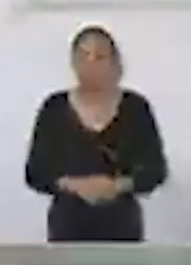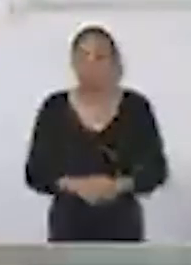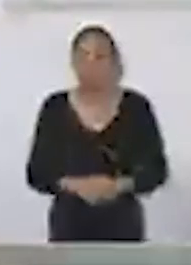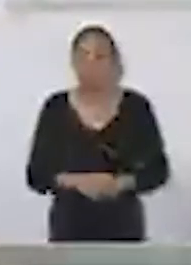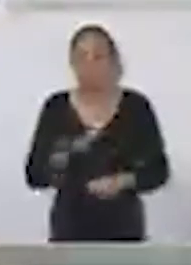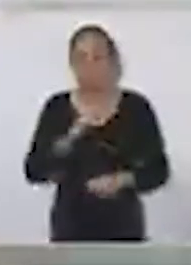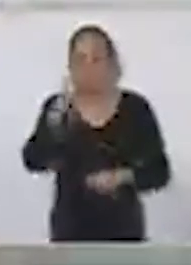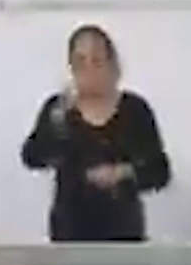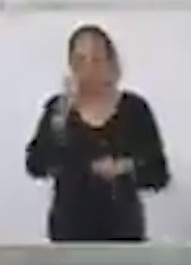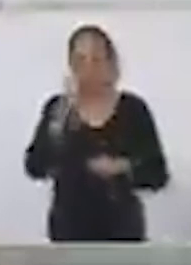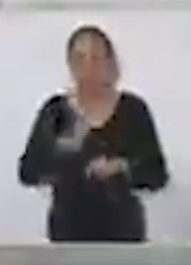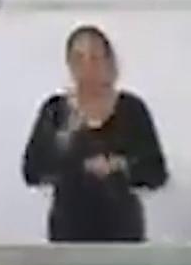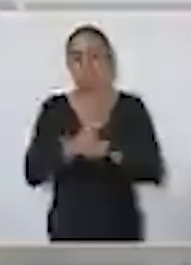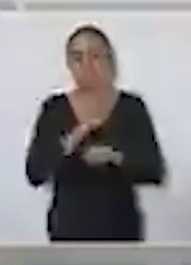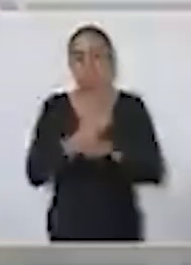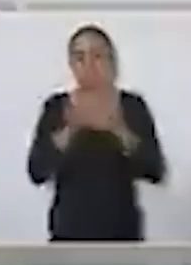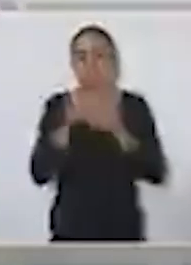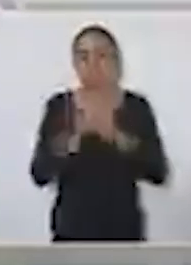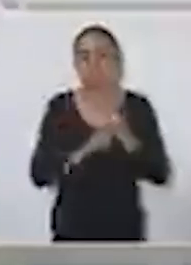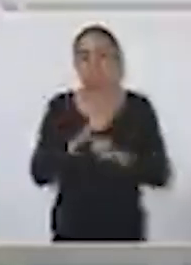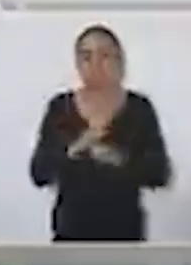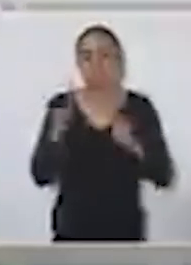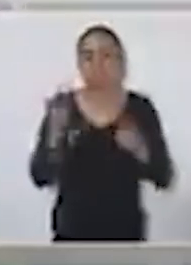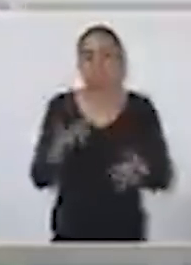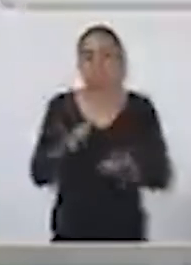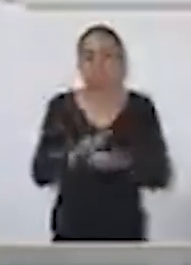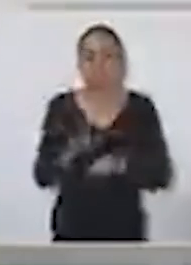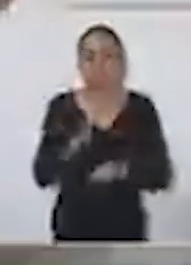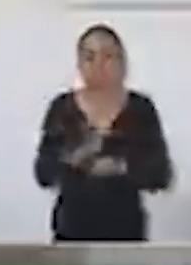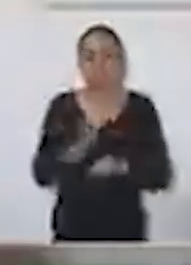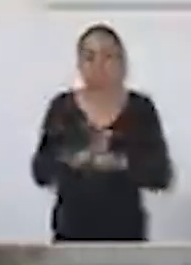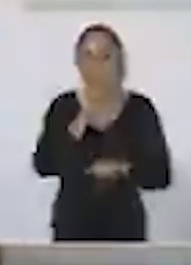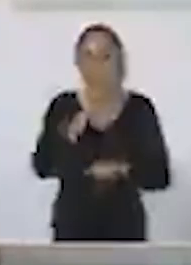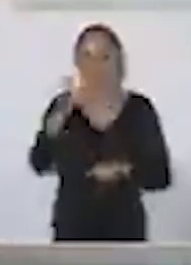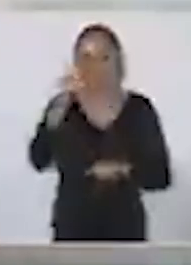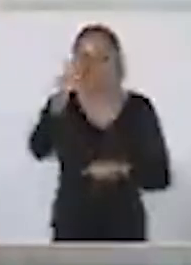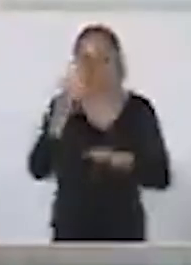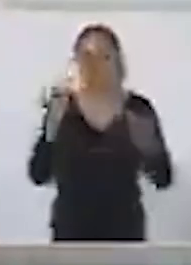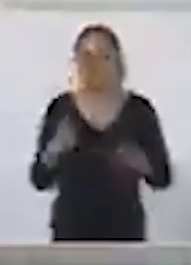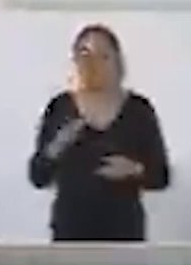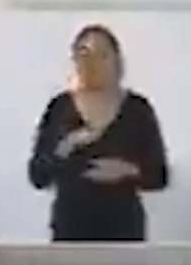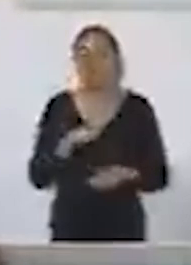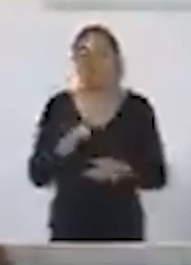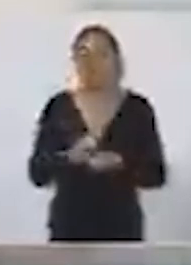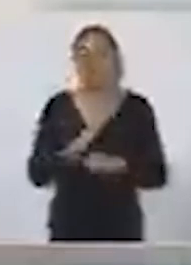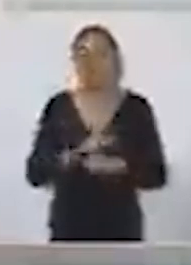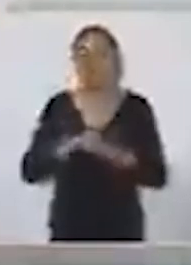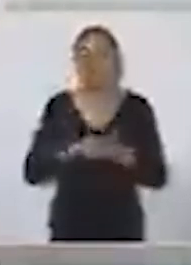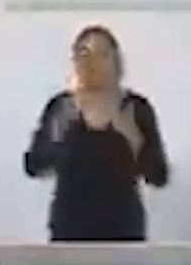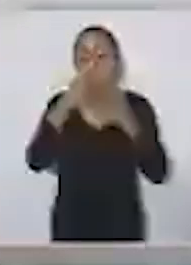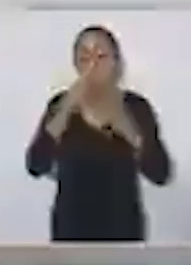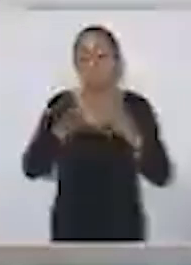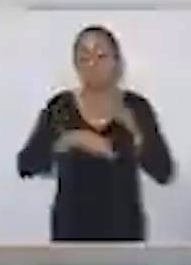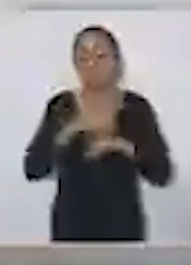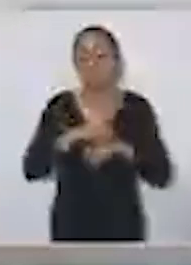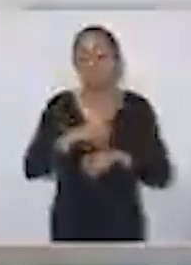mejore la nutrición en estos grupos etarios, en los pediátricos, y también recordar que hay desnutrición también en adultos, en todas